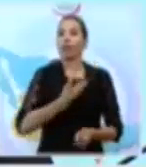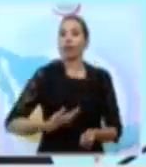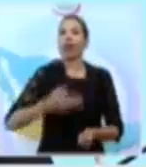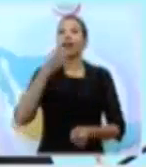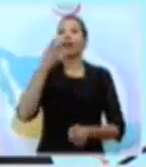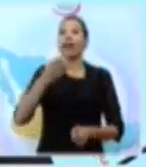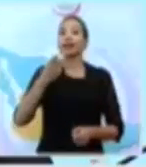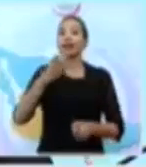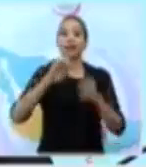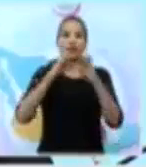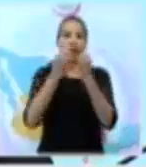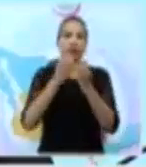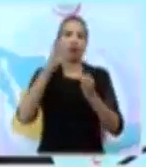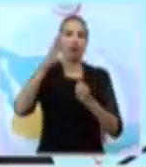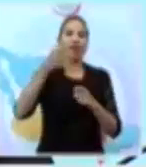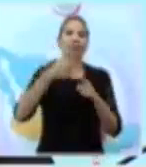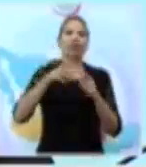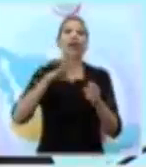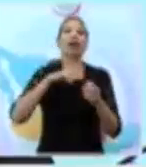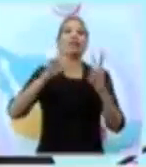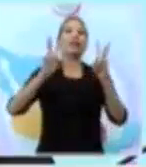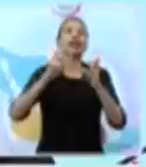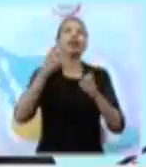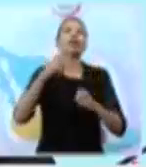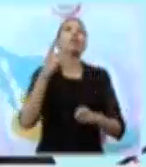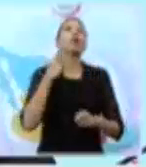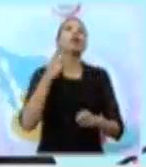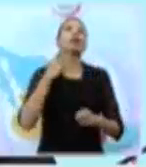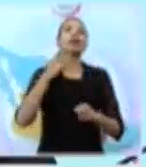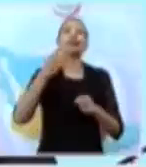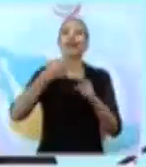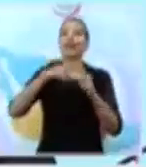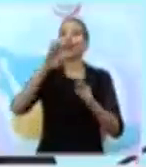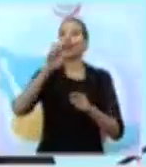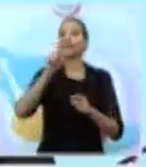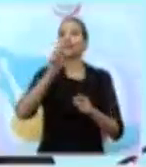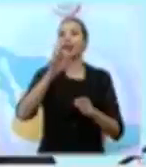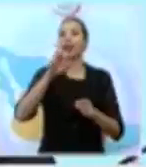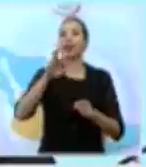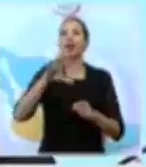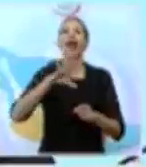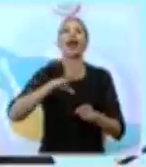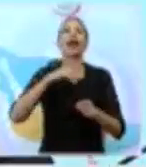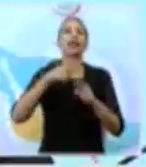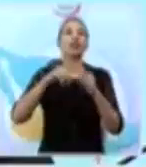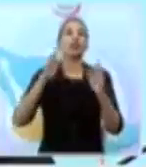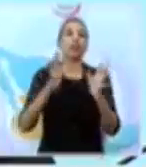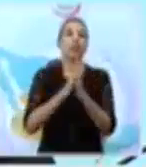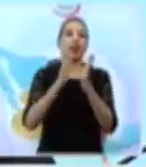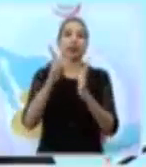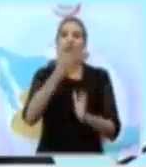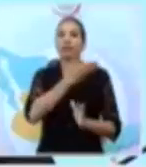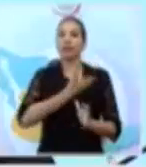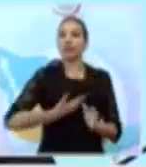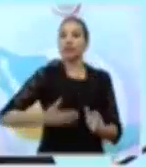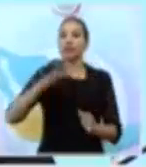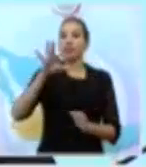evento y el de política exterior tiene la participación del Ejecutivo